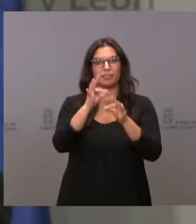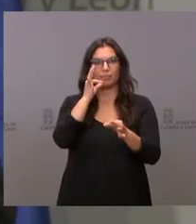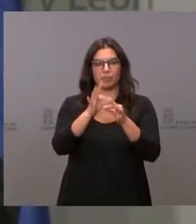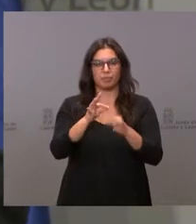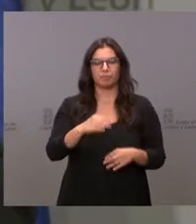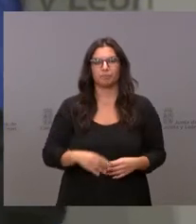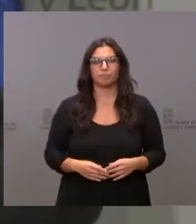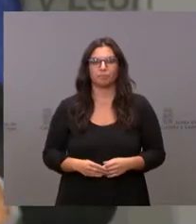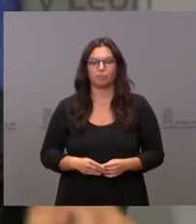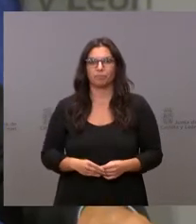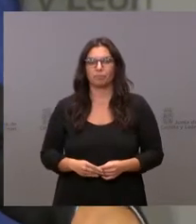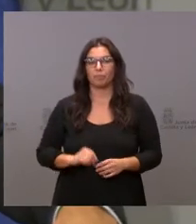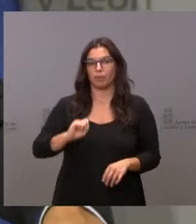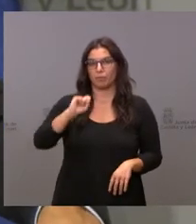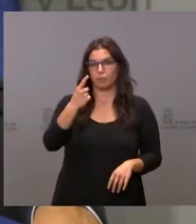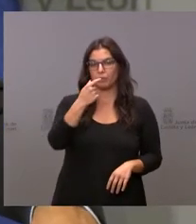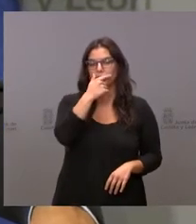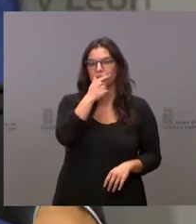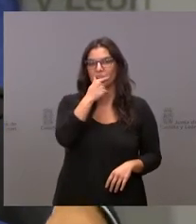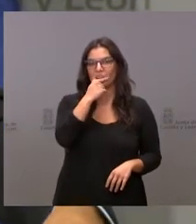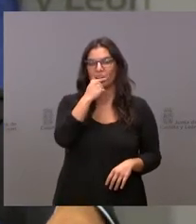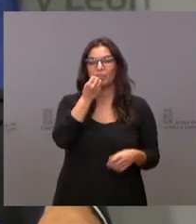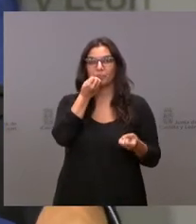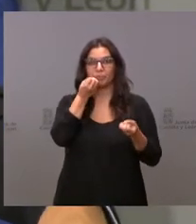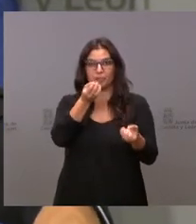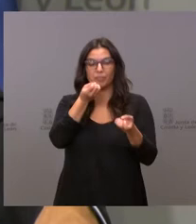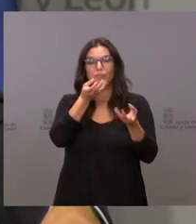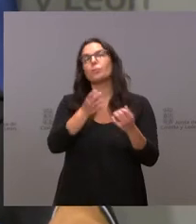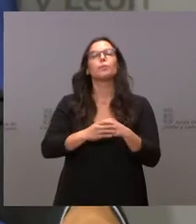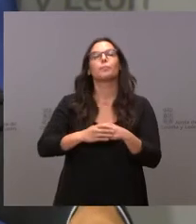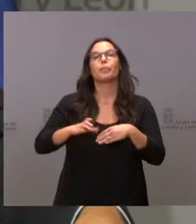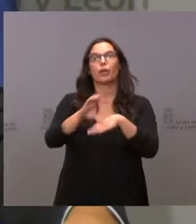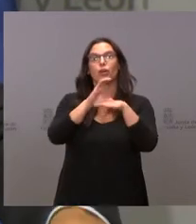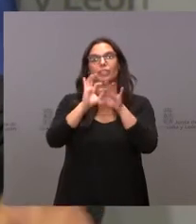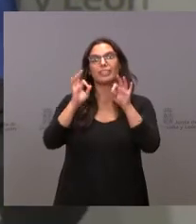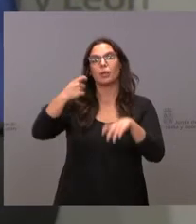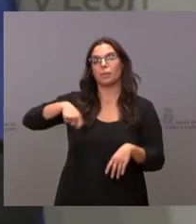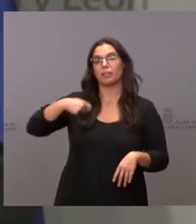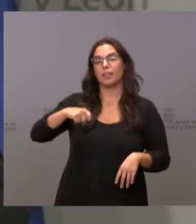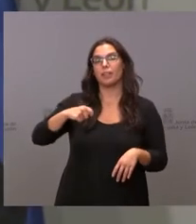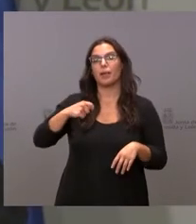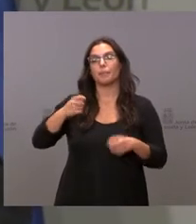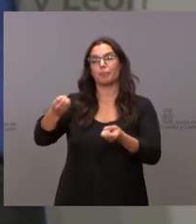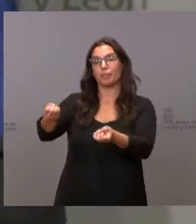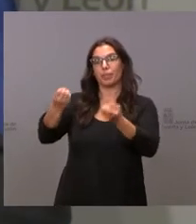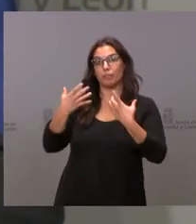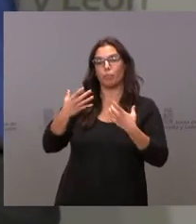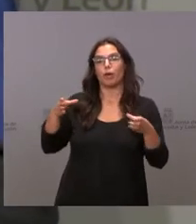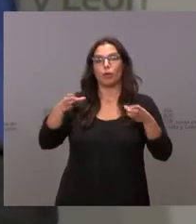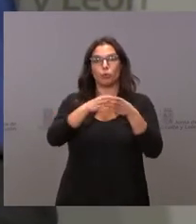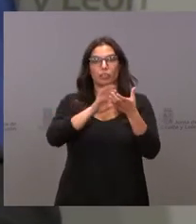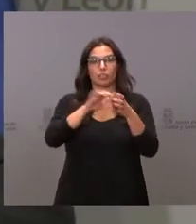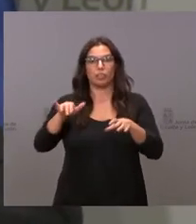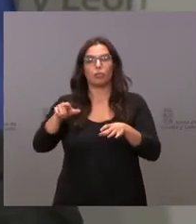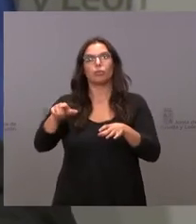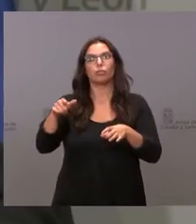septiembre. En primer lugar, informarles de que la Consejería de Presidencia informa que la Junta recupera la totalidad